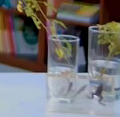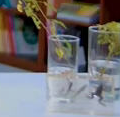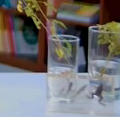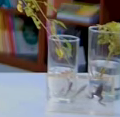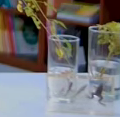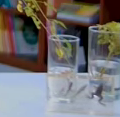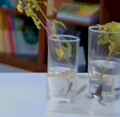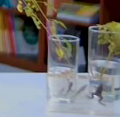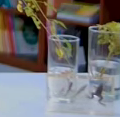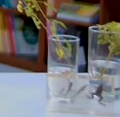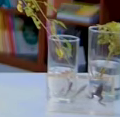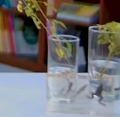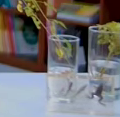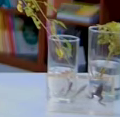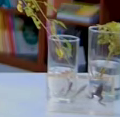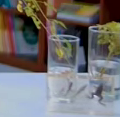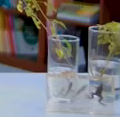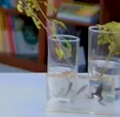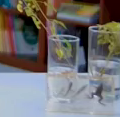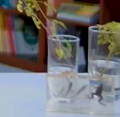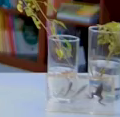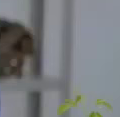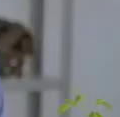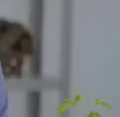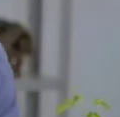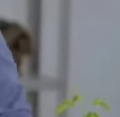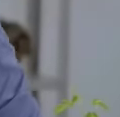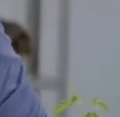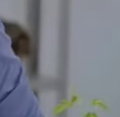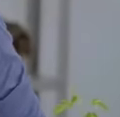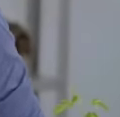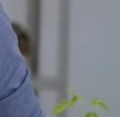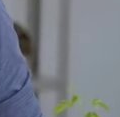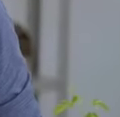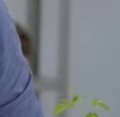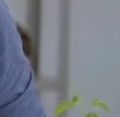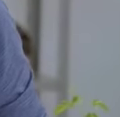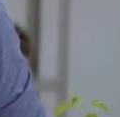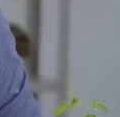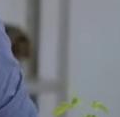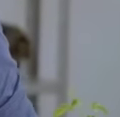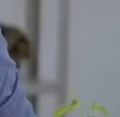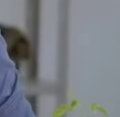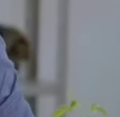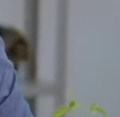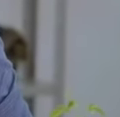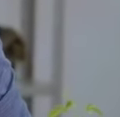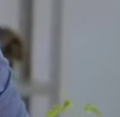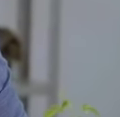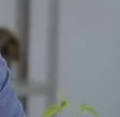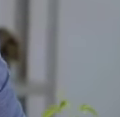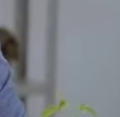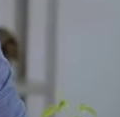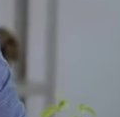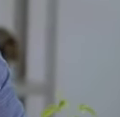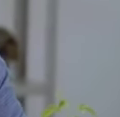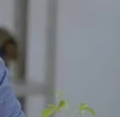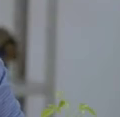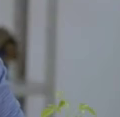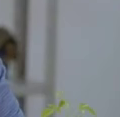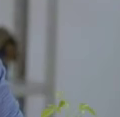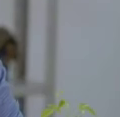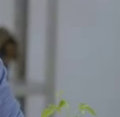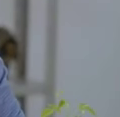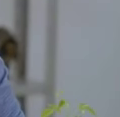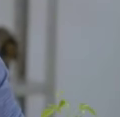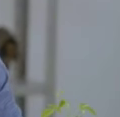este contenido, me gustaría que te quedara claro todas las cosas que nosotros obtenemos de la biodiversidad y cómo